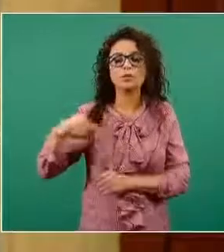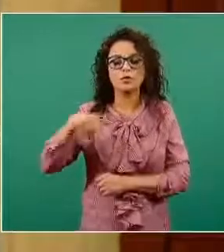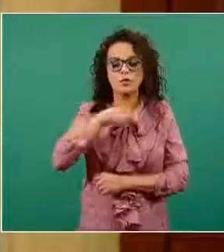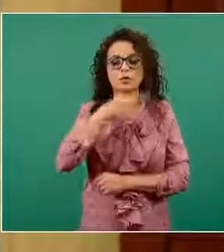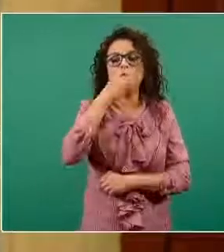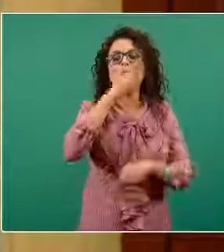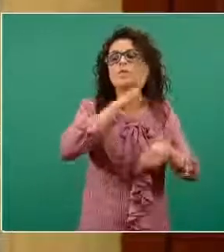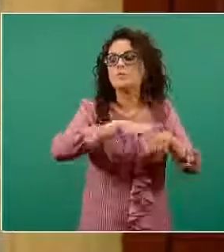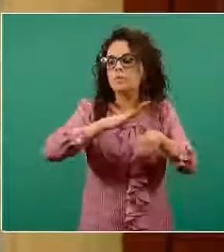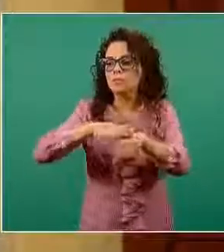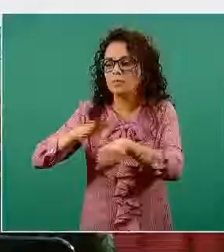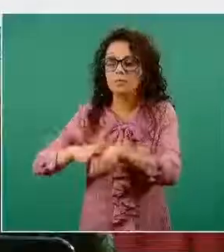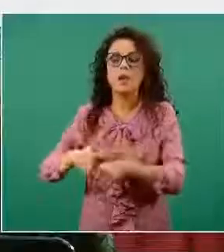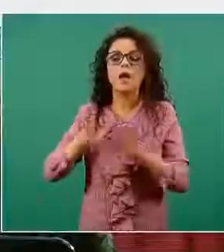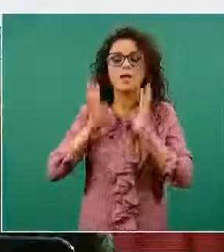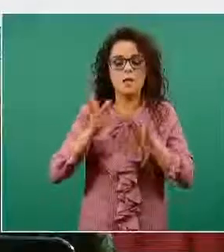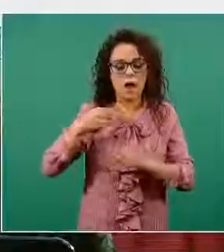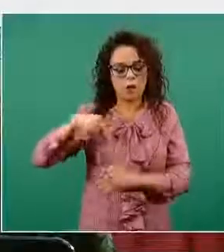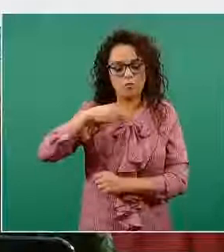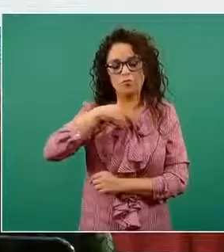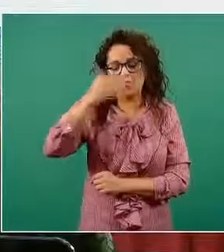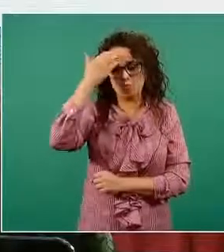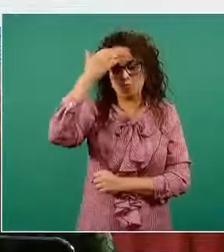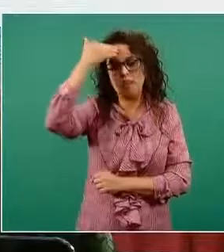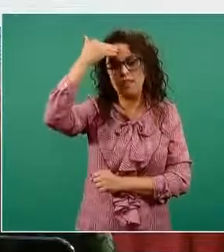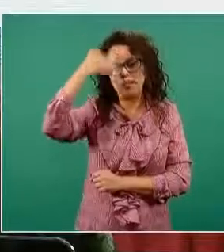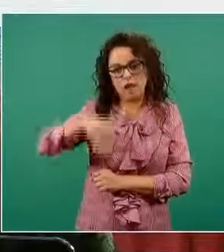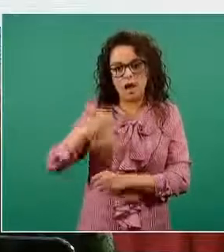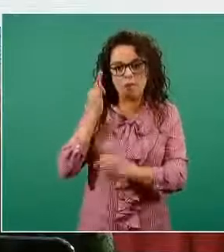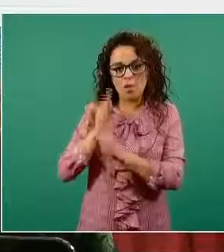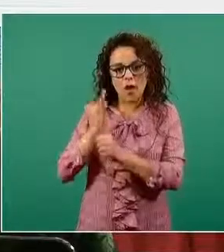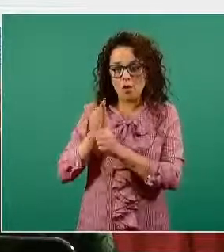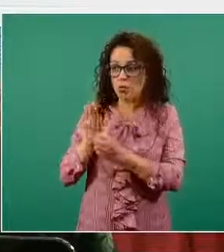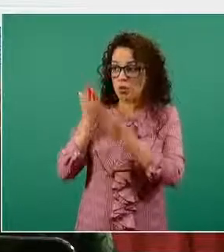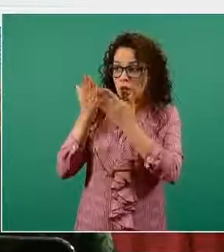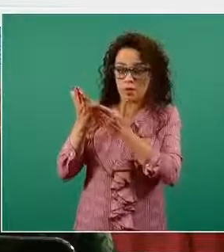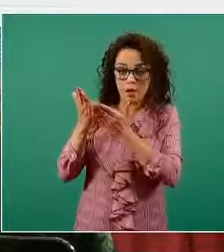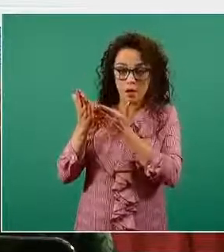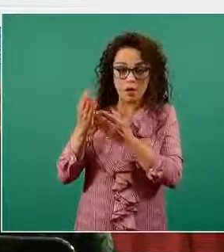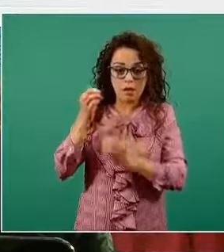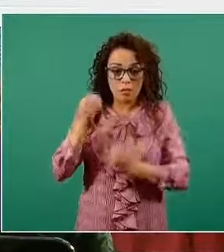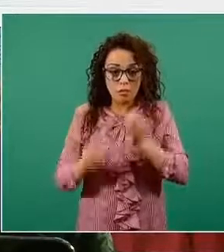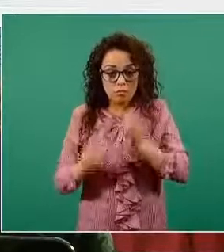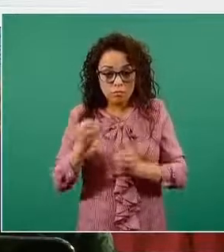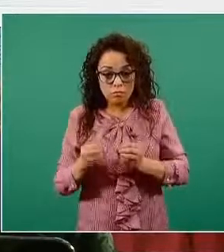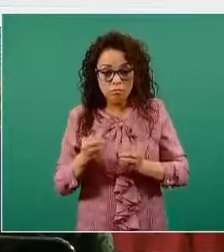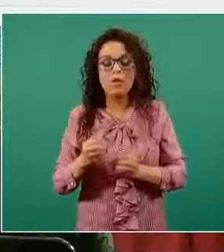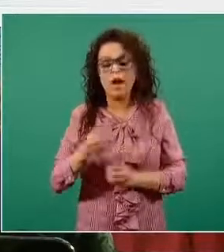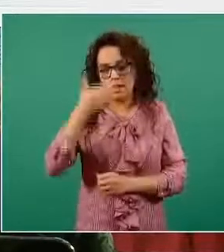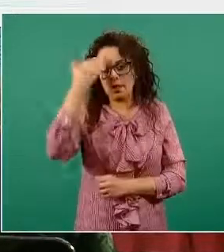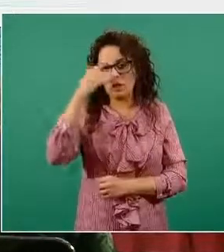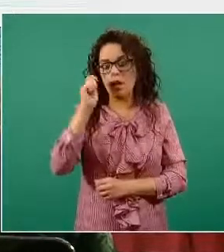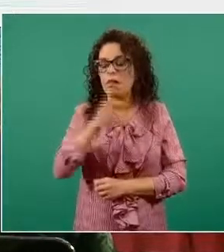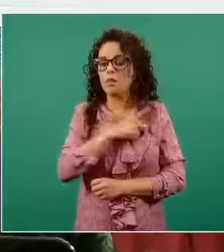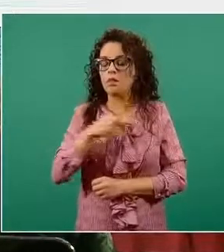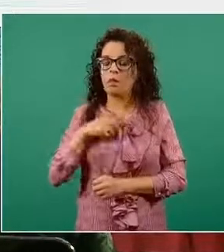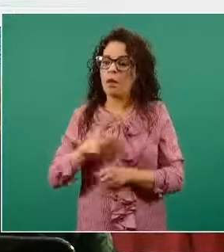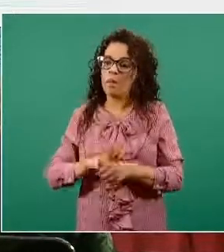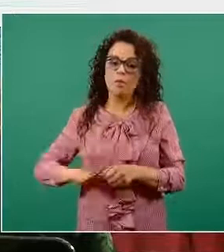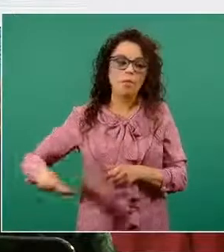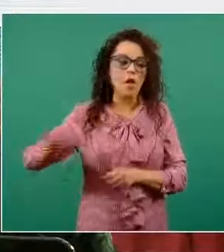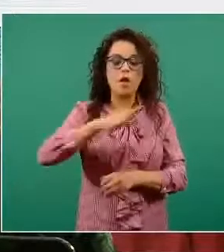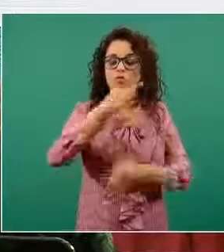que conocemos que el Poder Judicial en este momento tiene un comportamiento mixto. Algunas tienen una visión